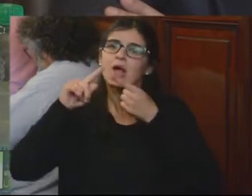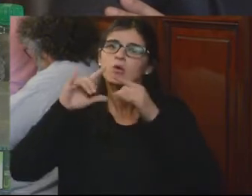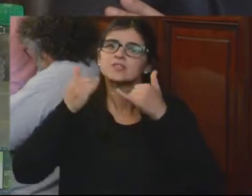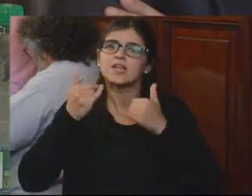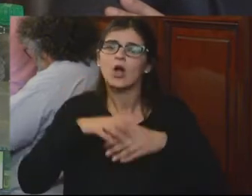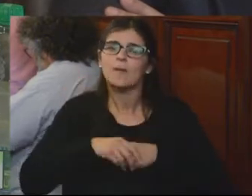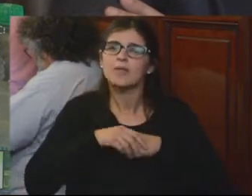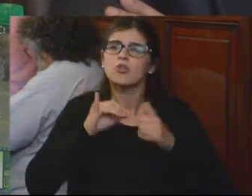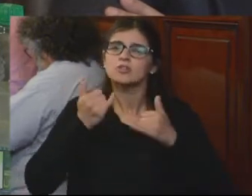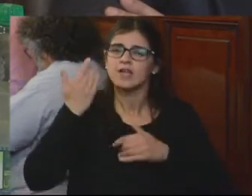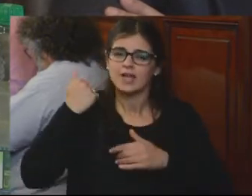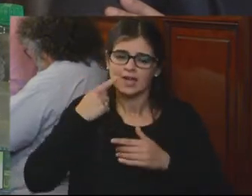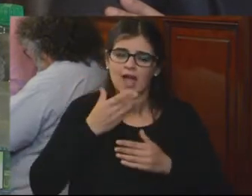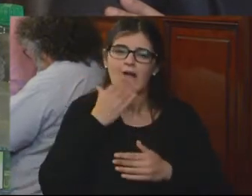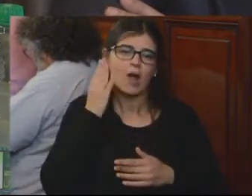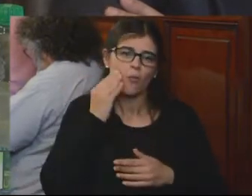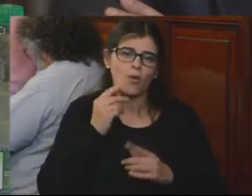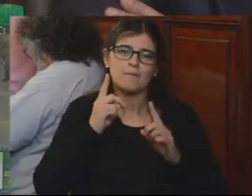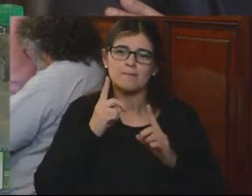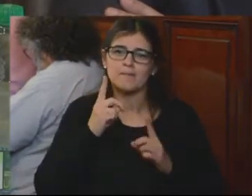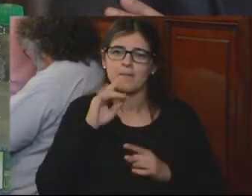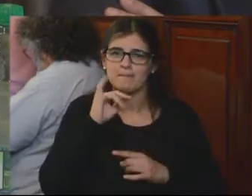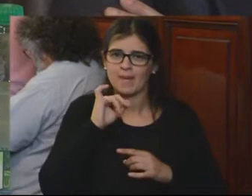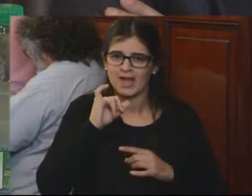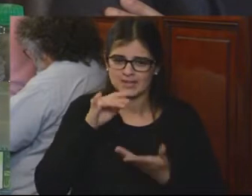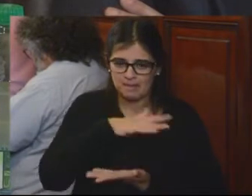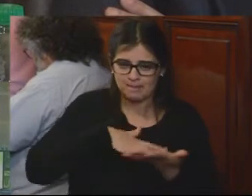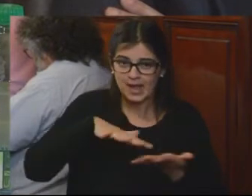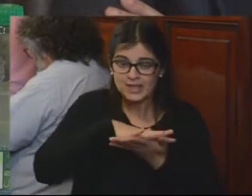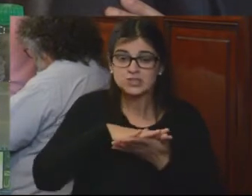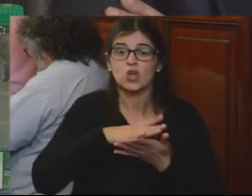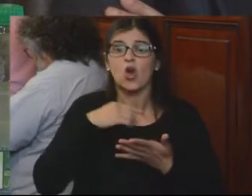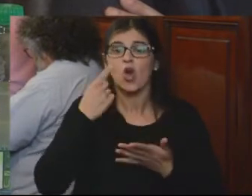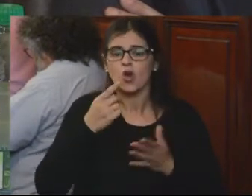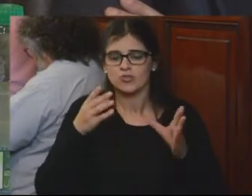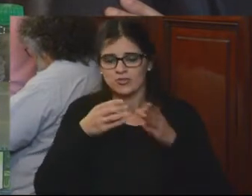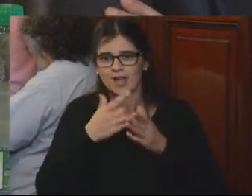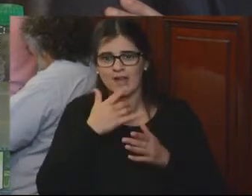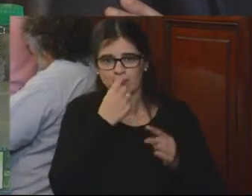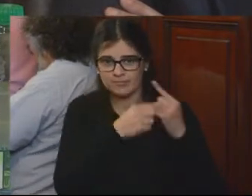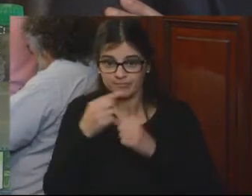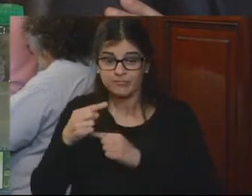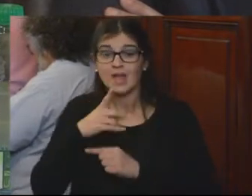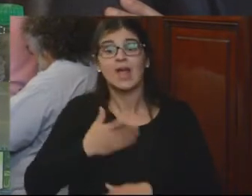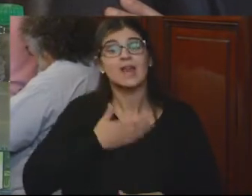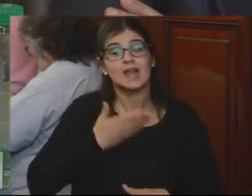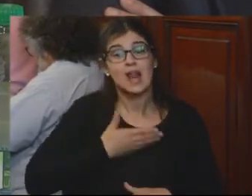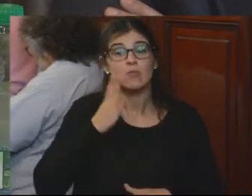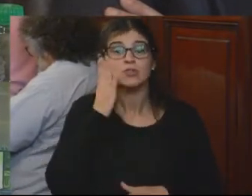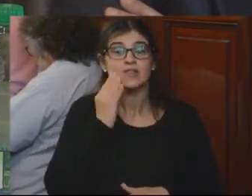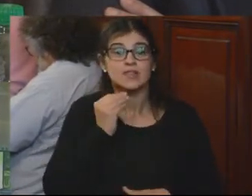suscripto entre abuelas de plaza de mayo y el estado nacional en el caso pecoraro frente a los reclamos de abuelas